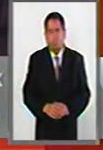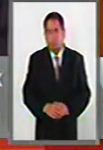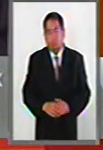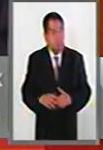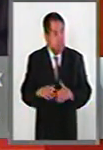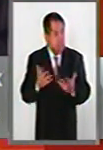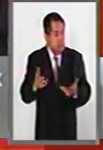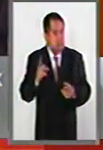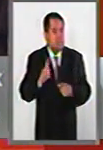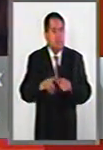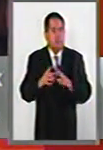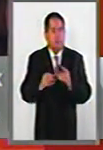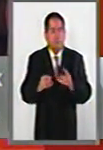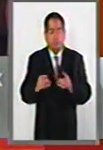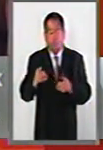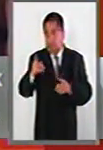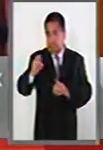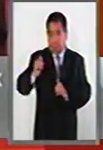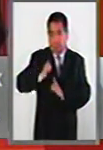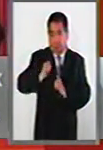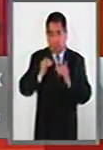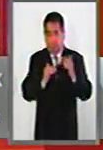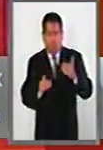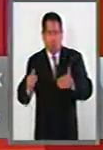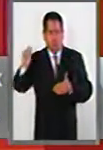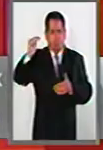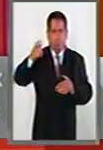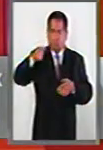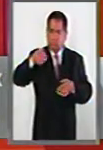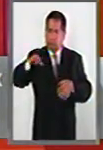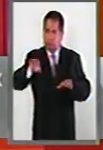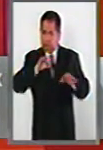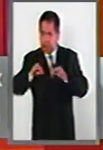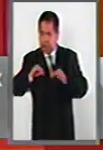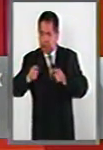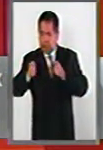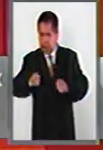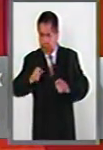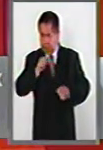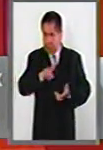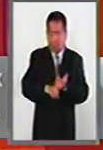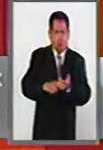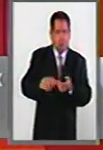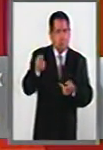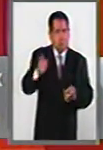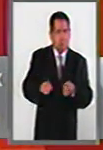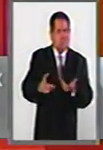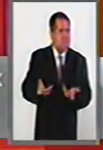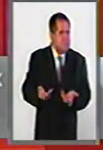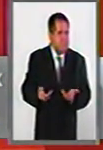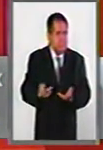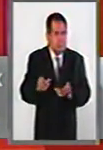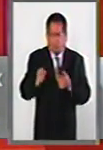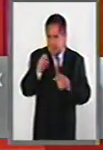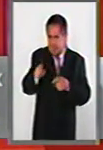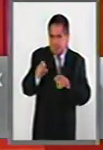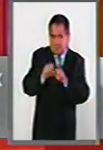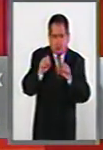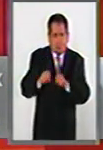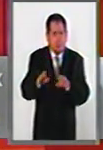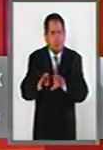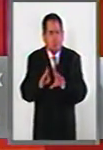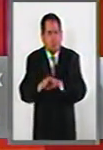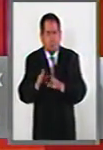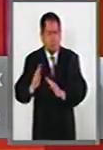que significa que los altos mandos militares son juez y parte en ese sistema, y que el sistema